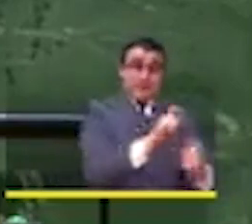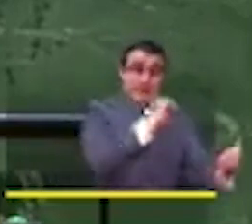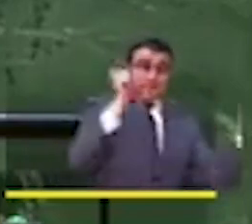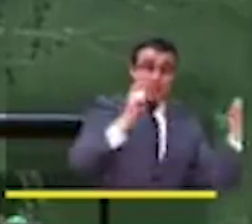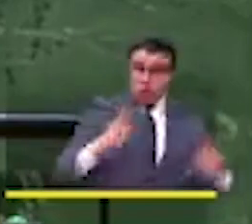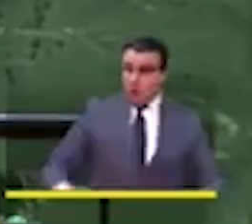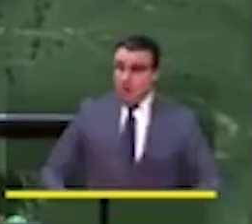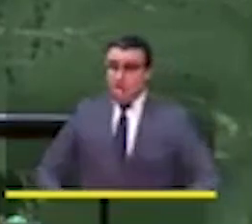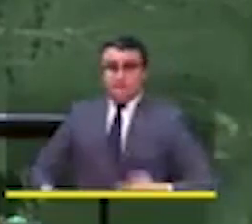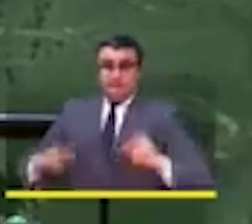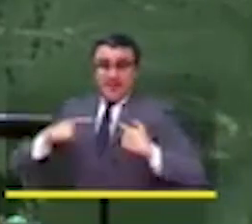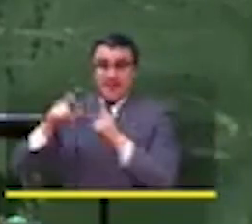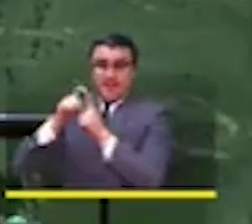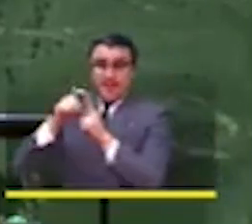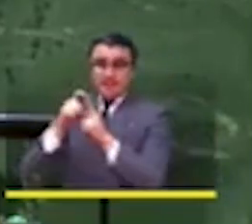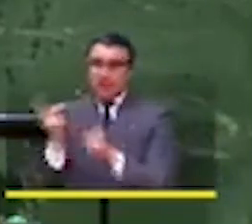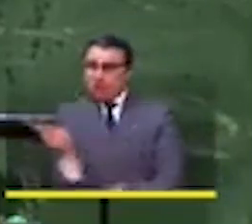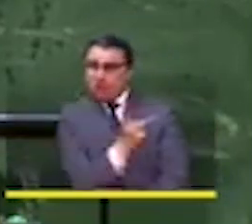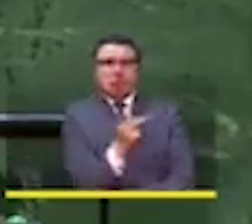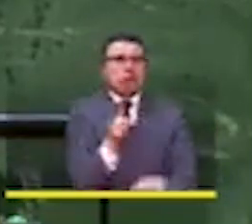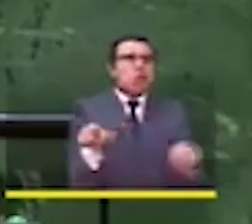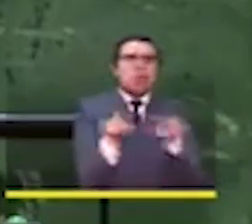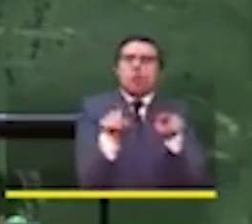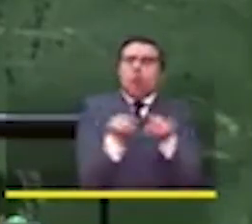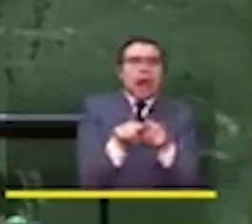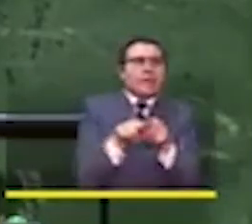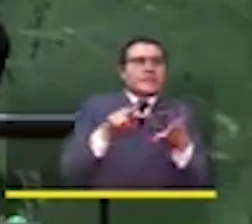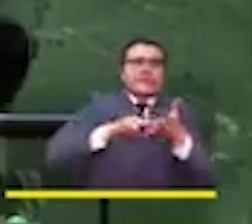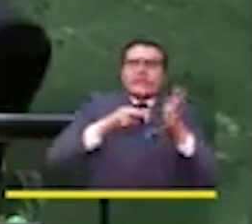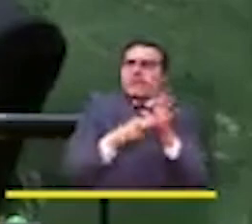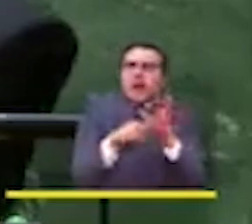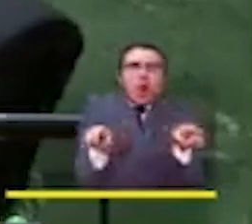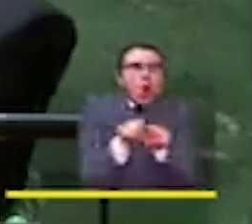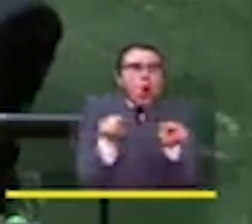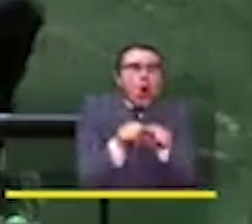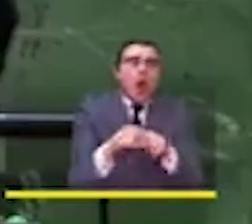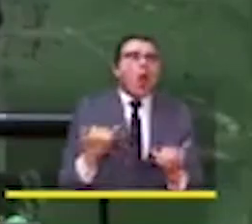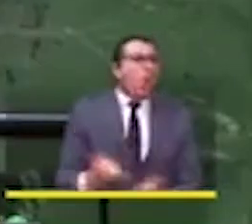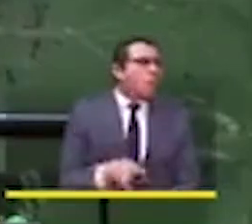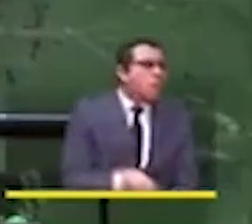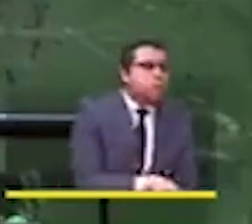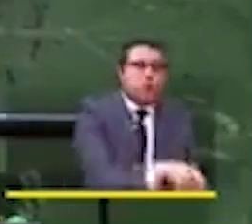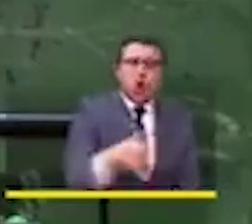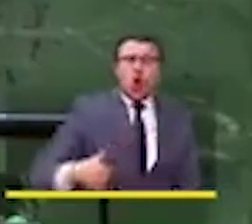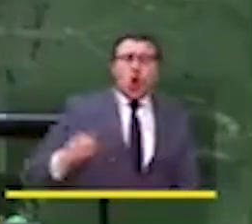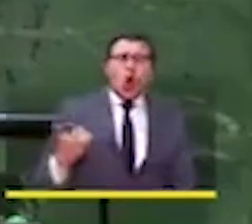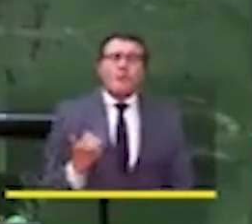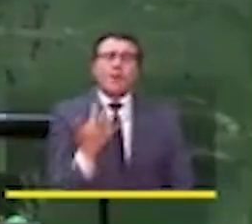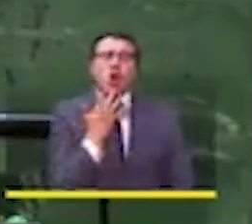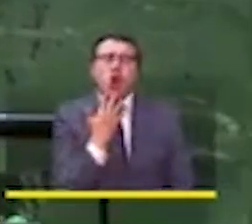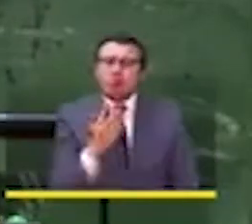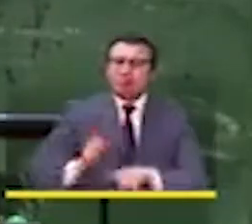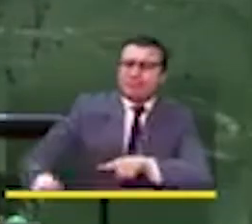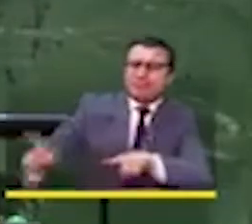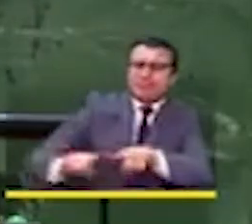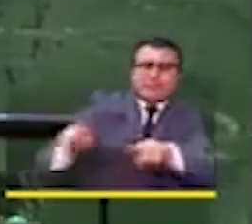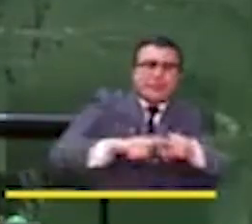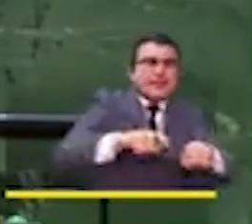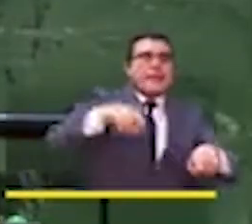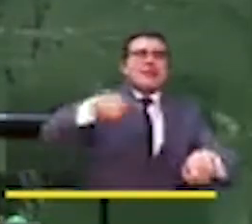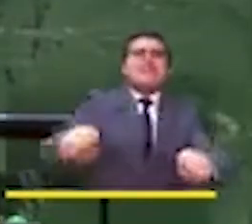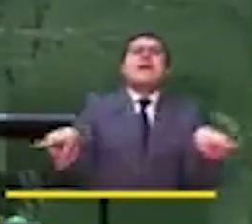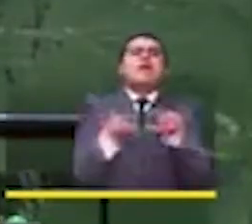sinónimos. Hoy las juventudes de todos los colores, para poder vivir, deben levantar las banderas del